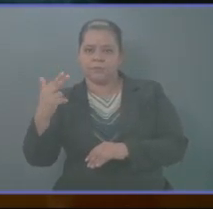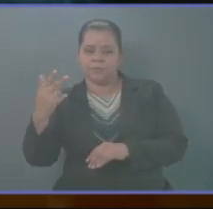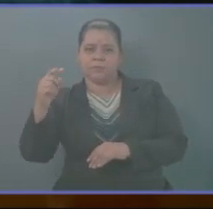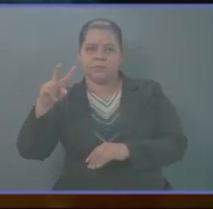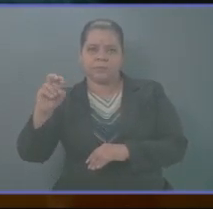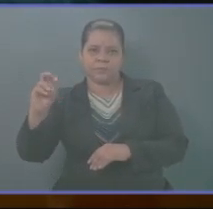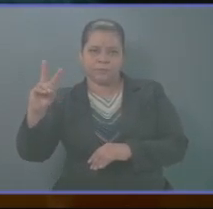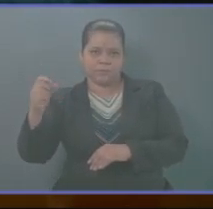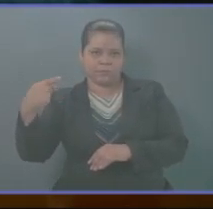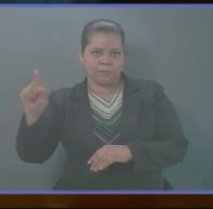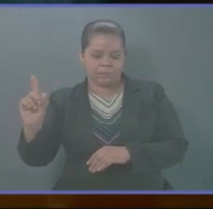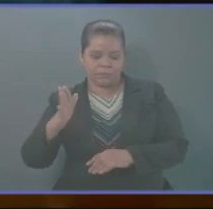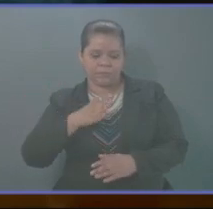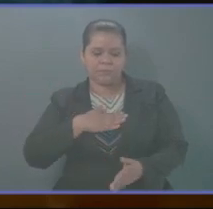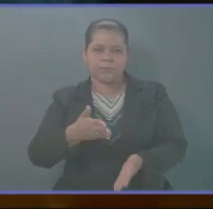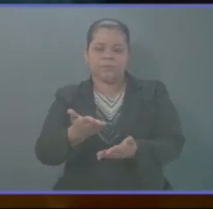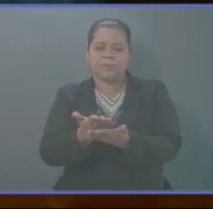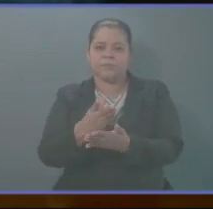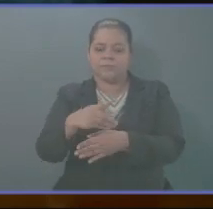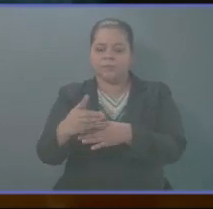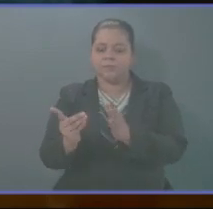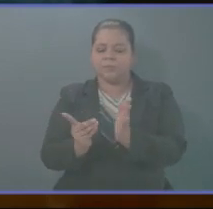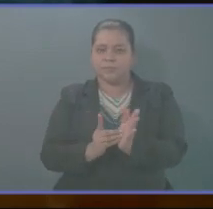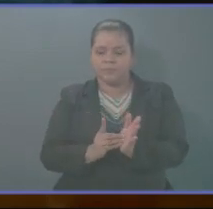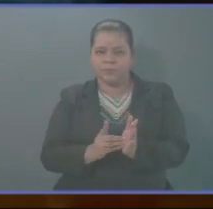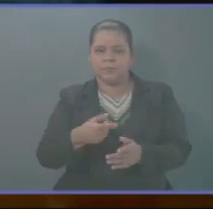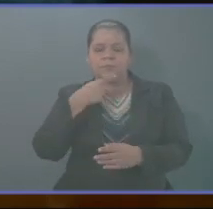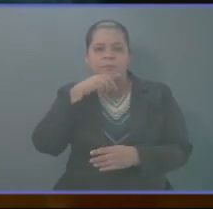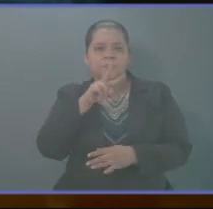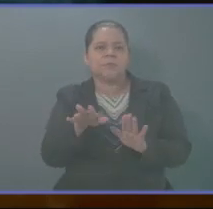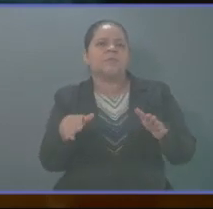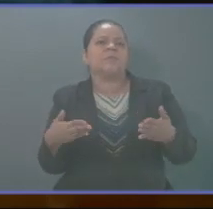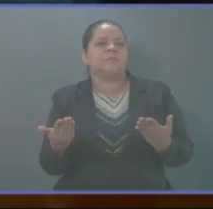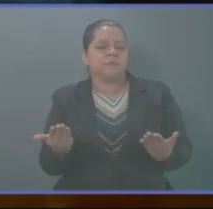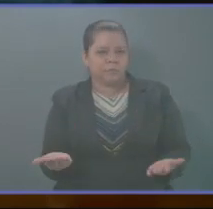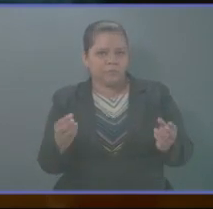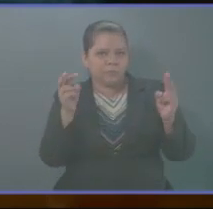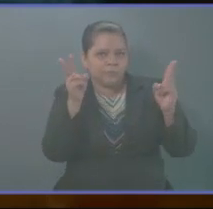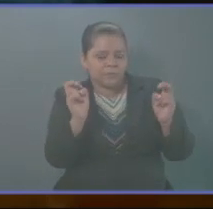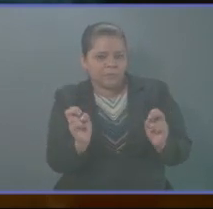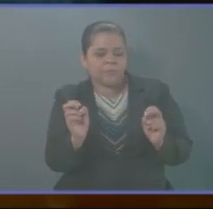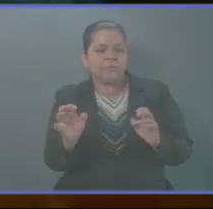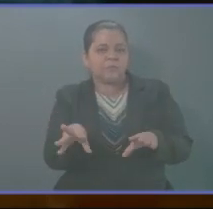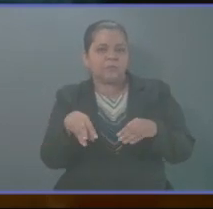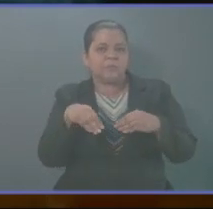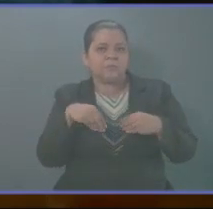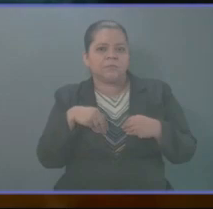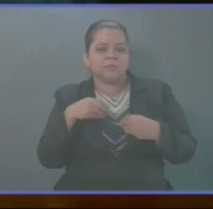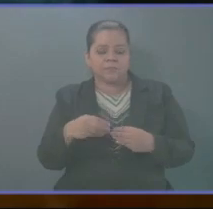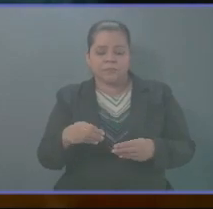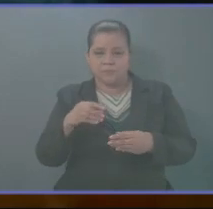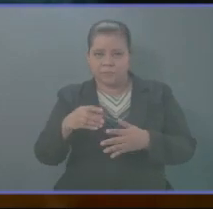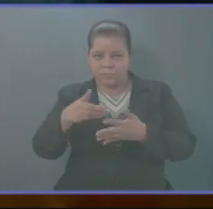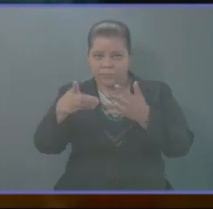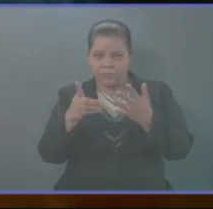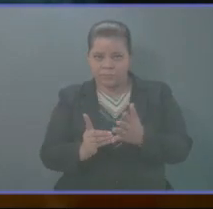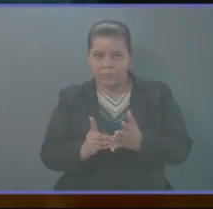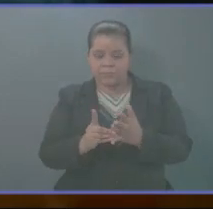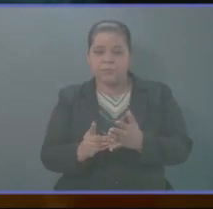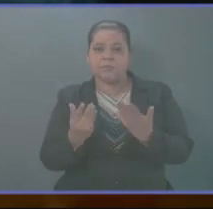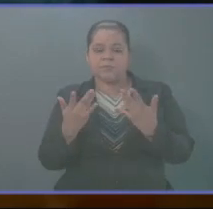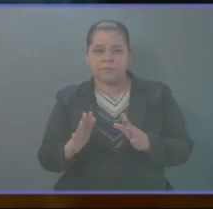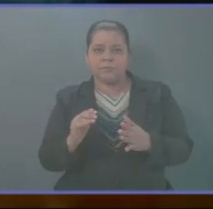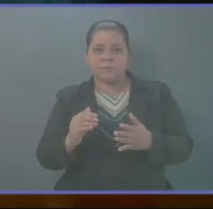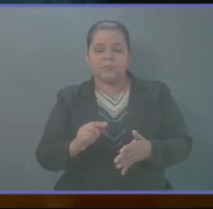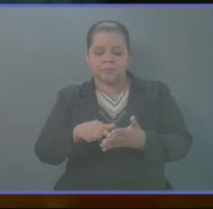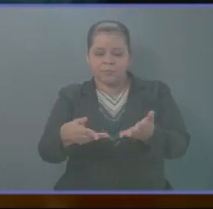1841-3-2020-1, que contiene iniciativa de diputados del Grupo Parlamentario del FMLN. En el sentido se emita decreto transitorio sobre la estabilidad laboral y derecho